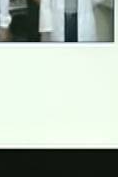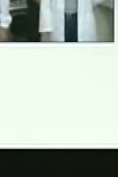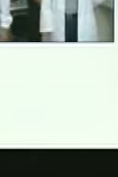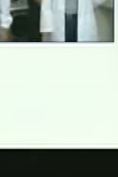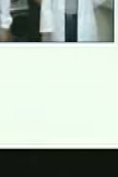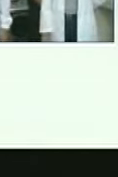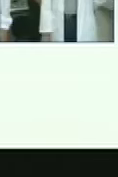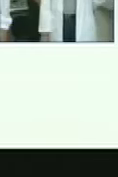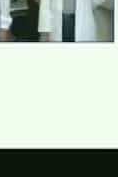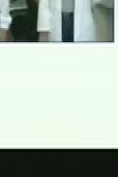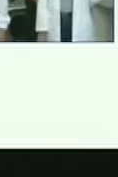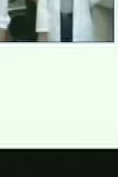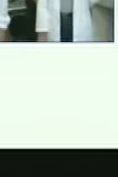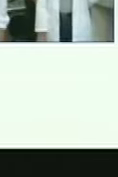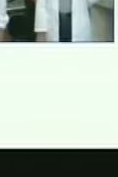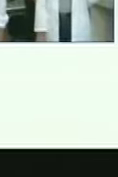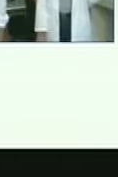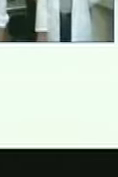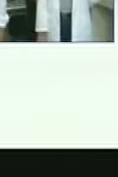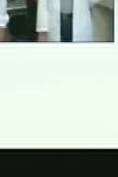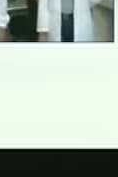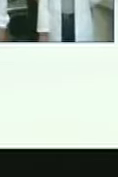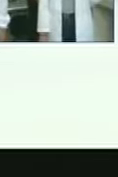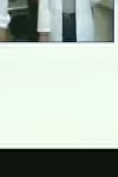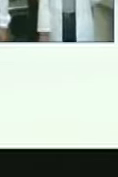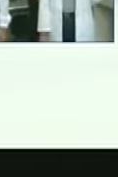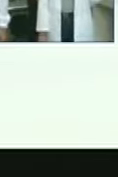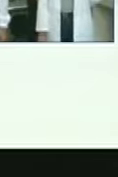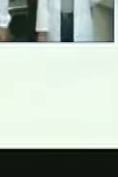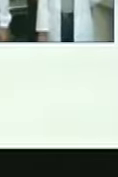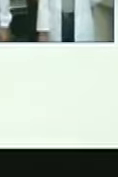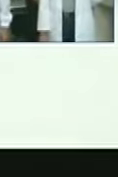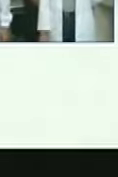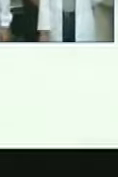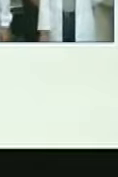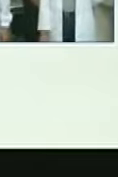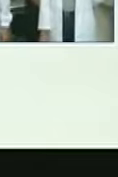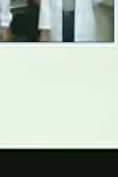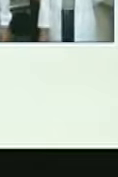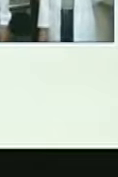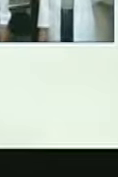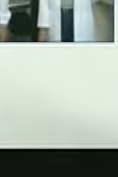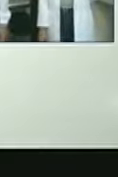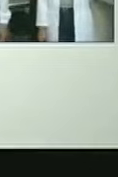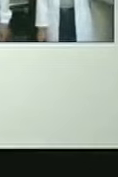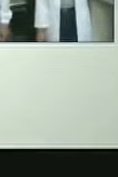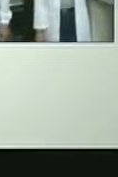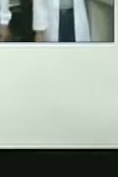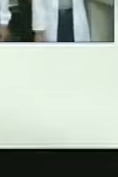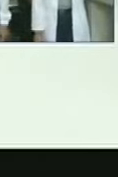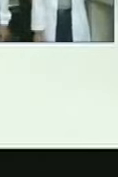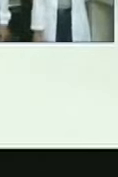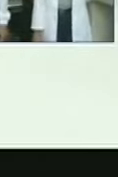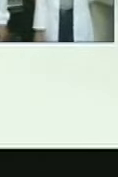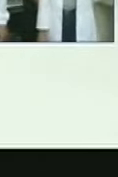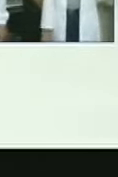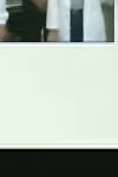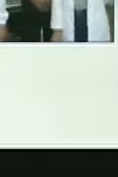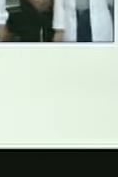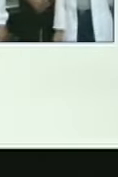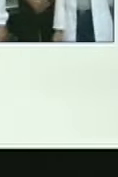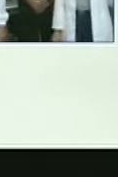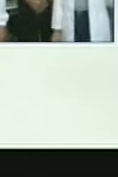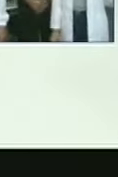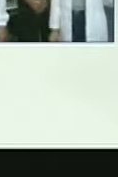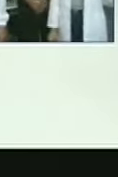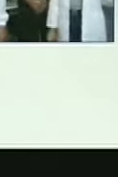pero en las noches me hacía el loco. A veces, pero no había ese cuidado esmerado. Y después